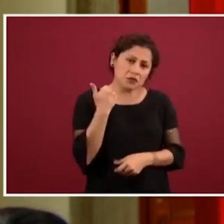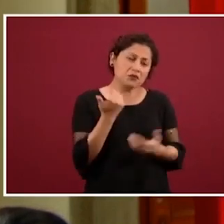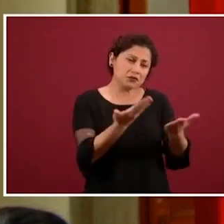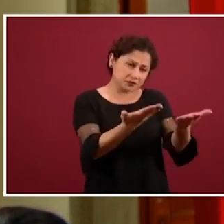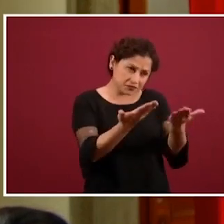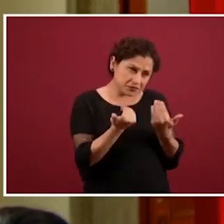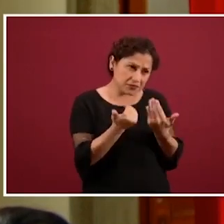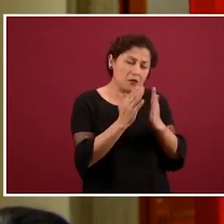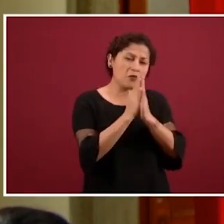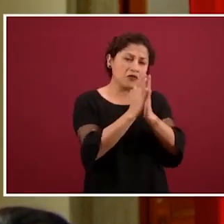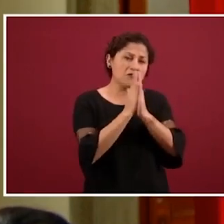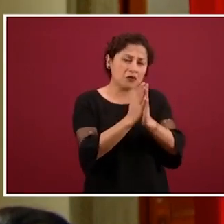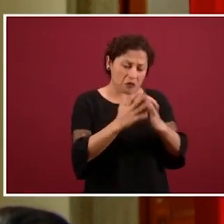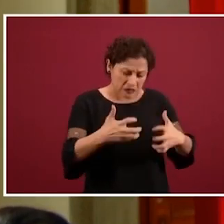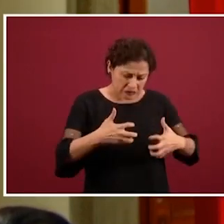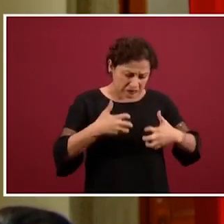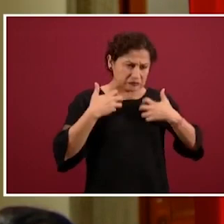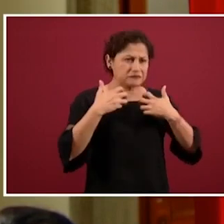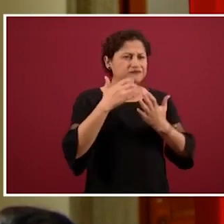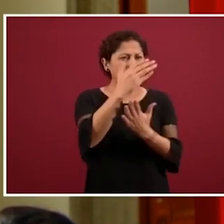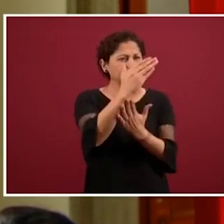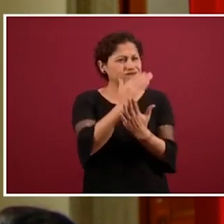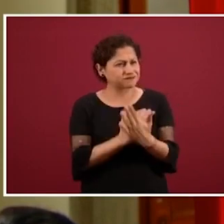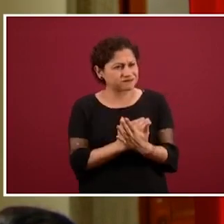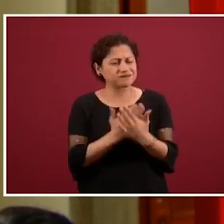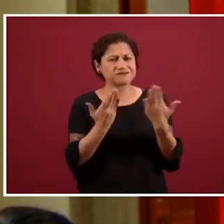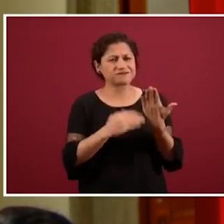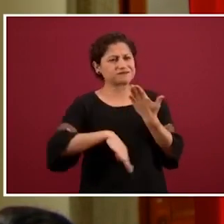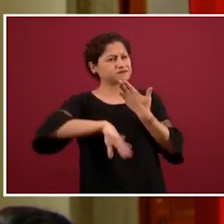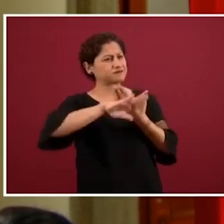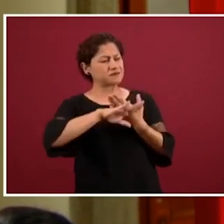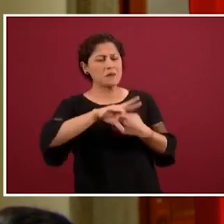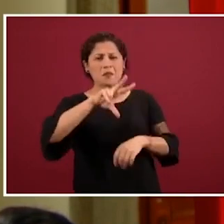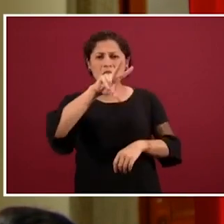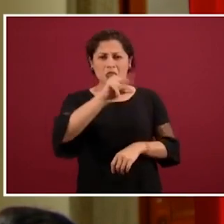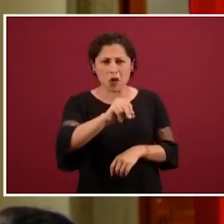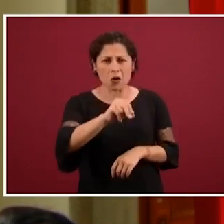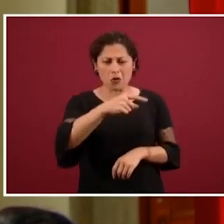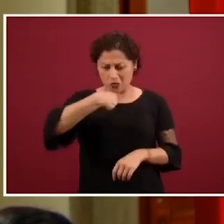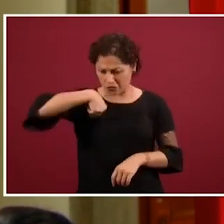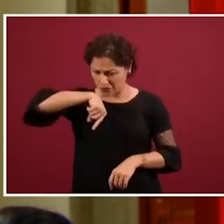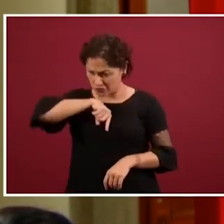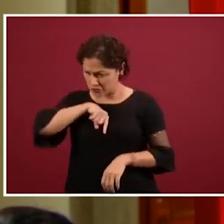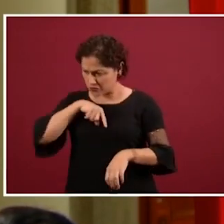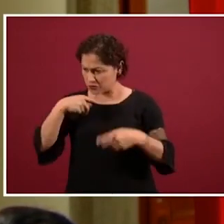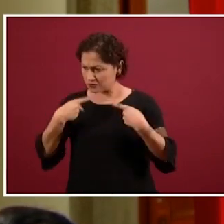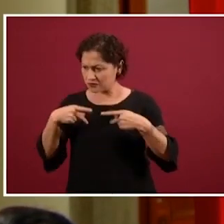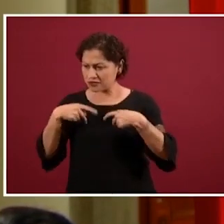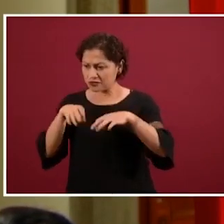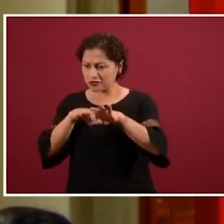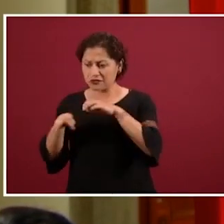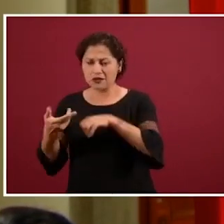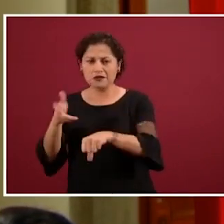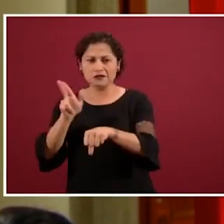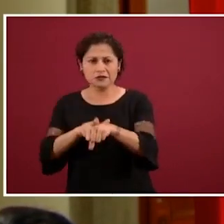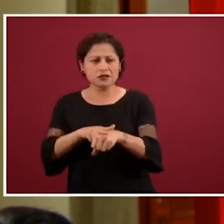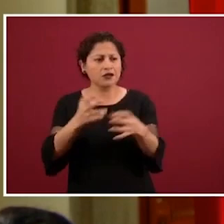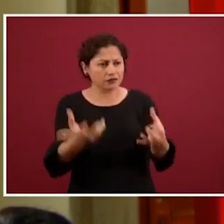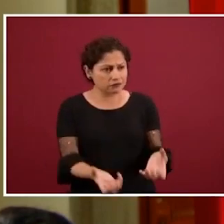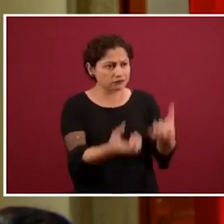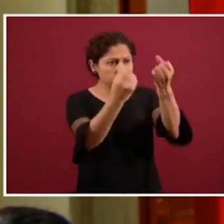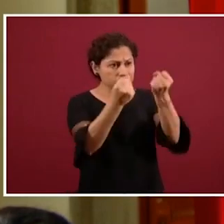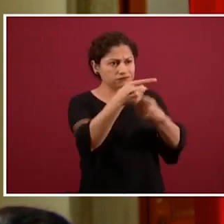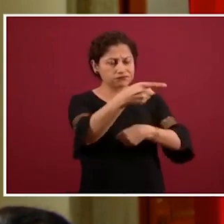limiten en esas agresiones. Nosotros podemos salvar sus vidas. Ayúdenos, por favor, a